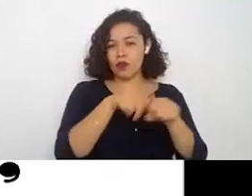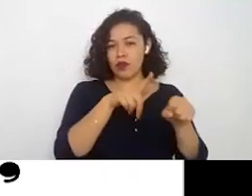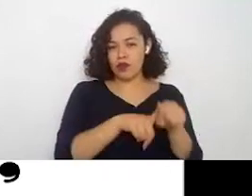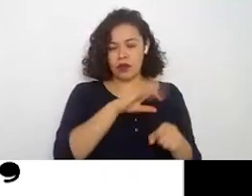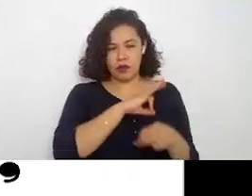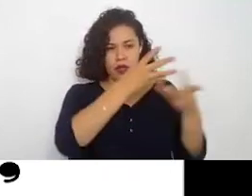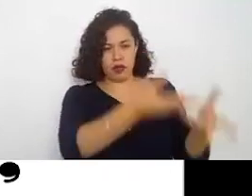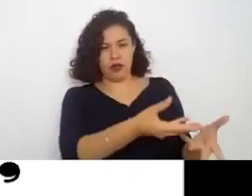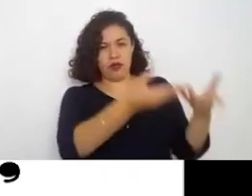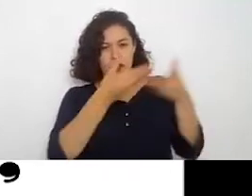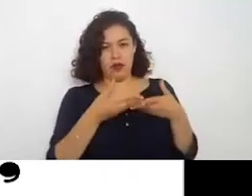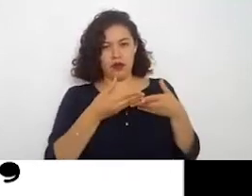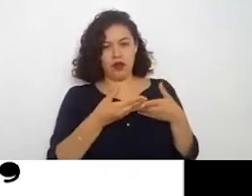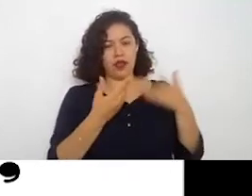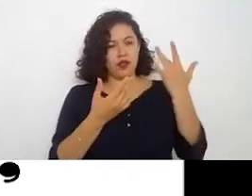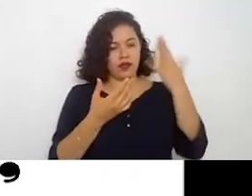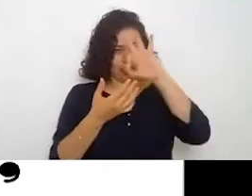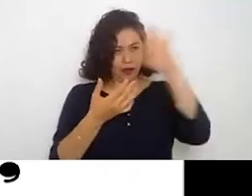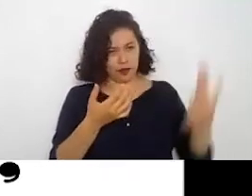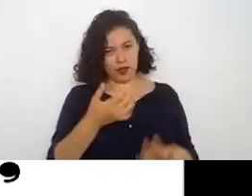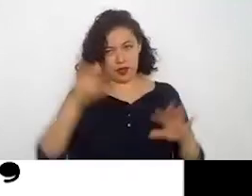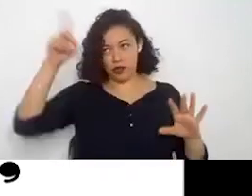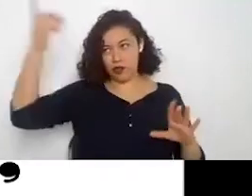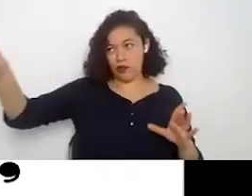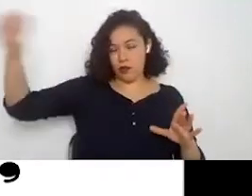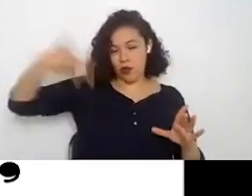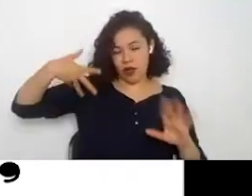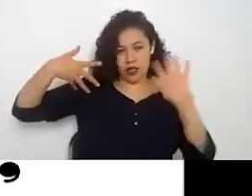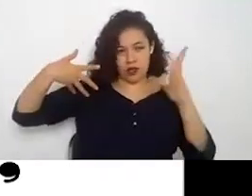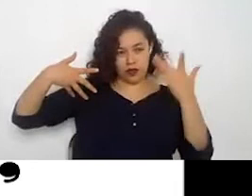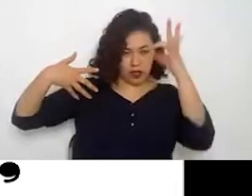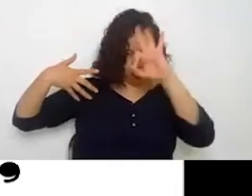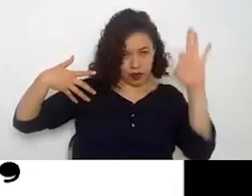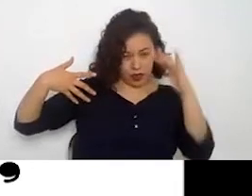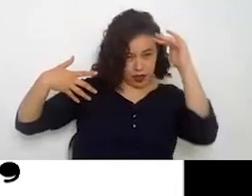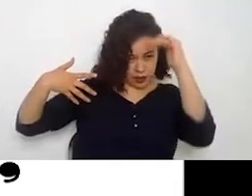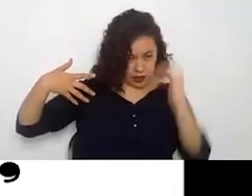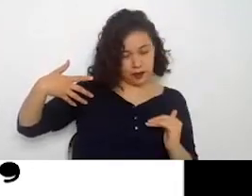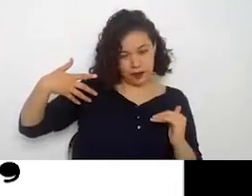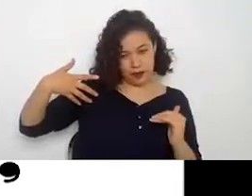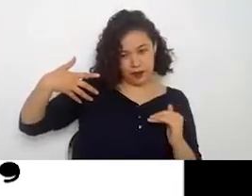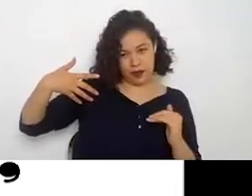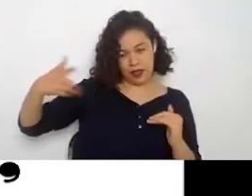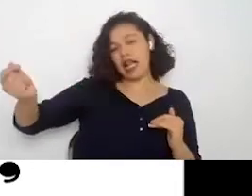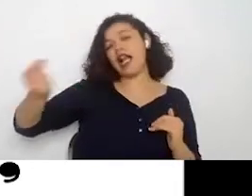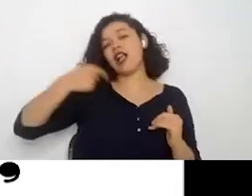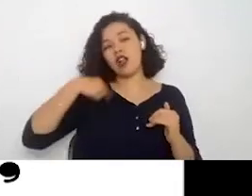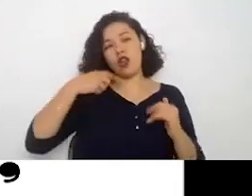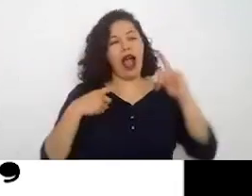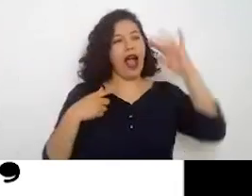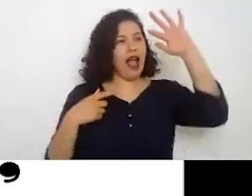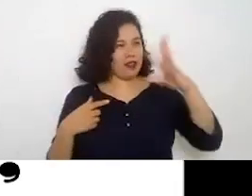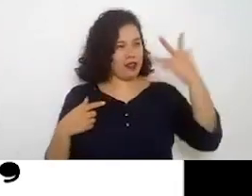ser por abajo del 50% de mis donativos, eso sí me puede dar para cubrir la